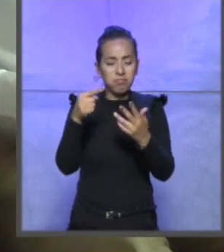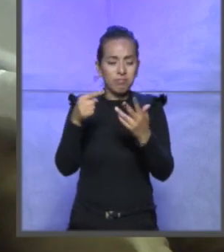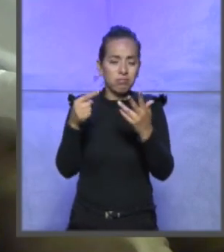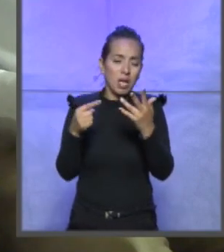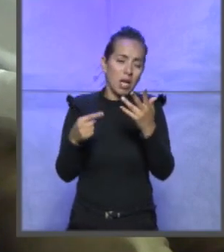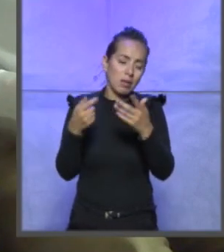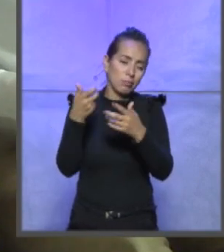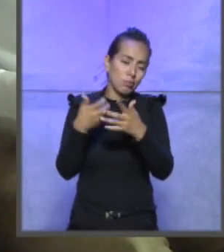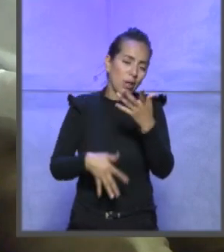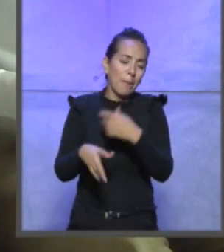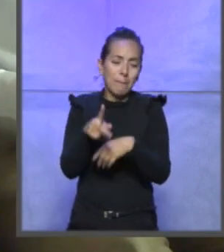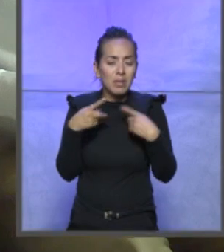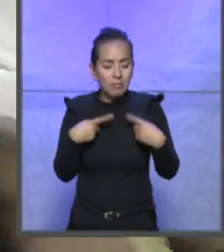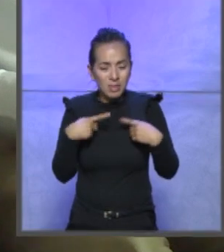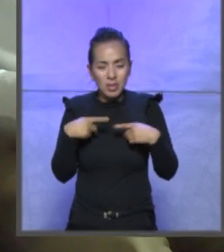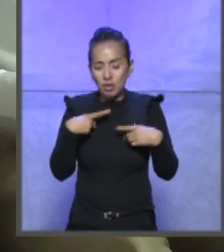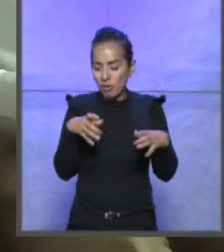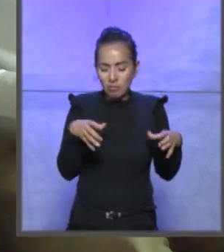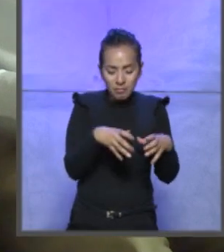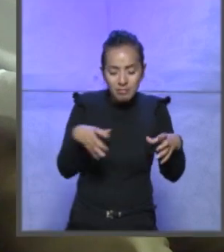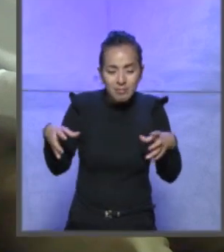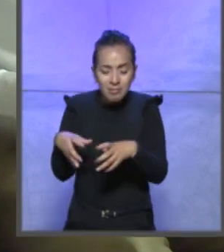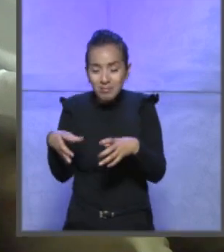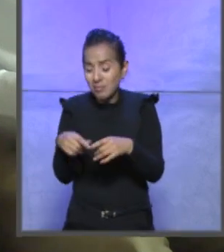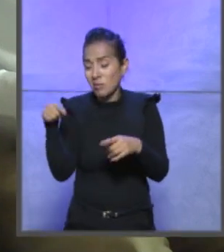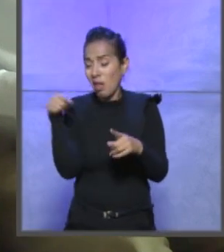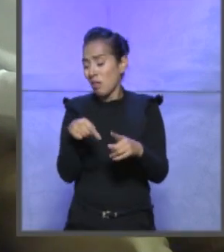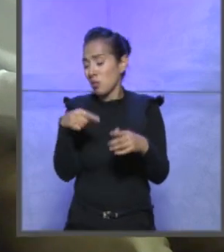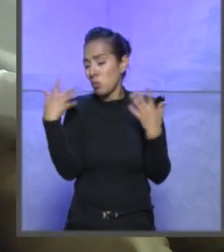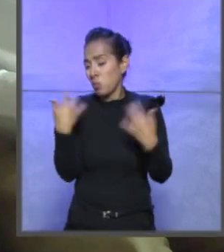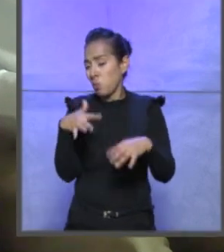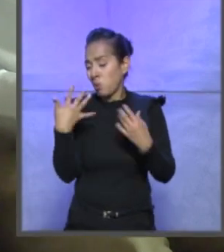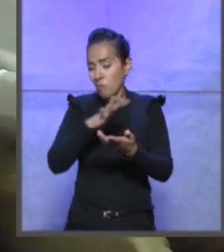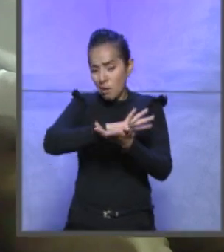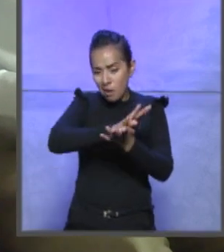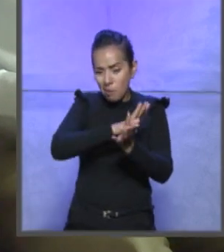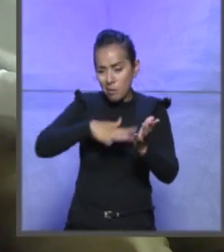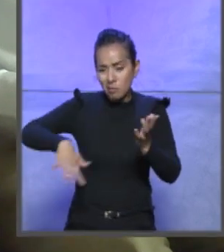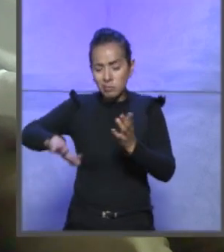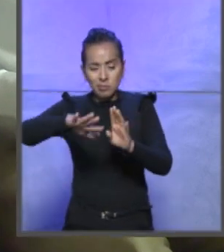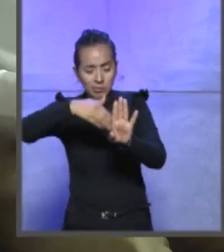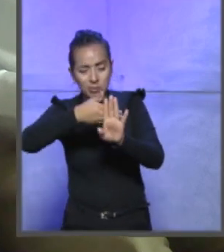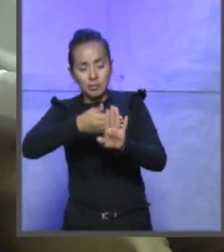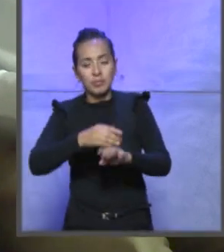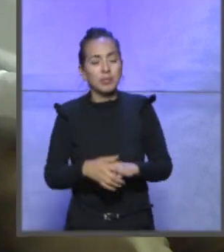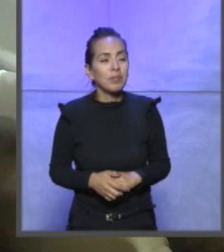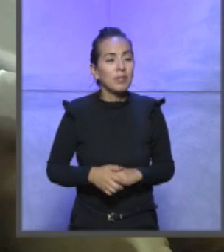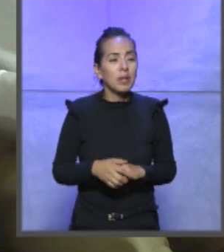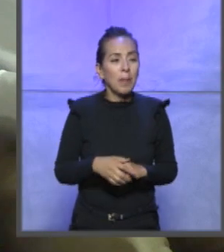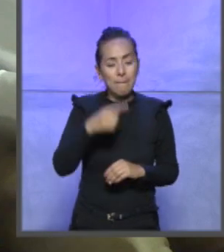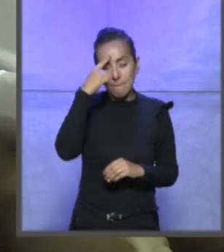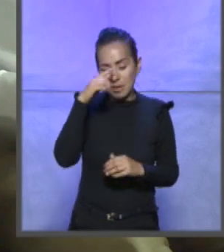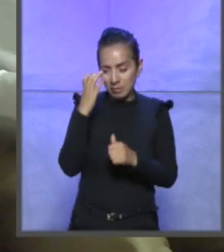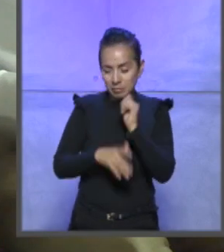hay un sinfín de personas segregadas, altamente discriminadas por la sociedad. Entonces, para finalizar